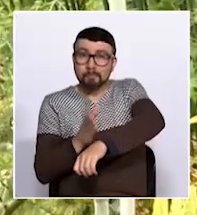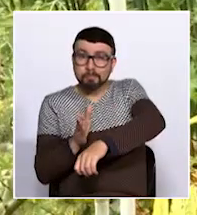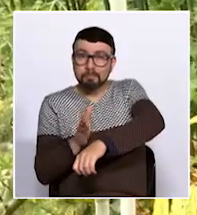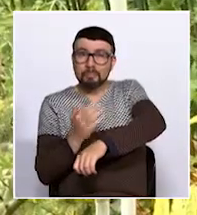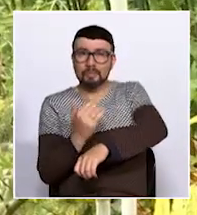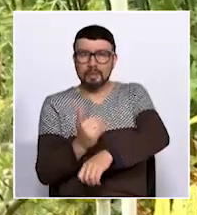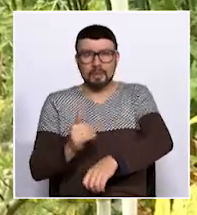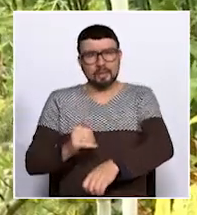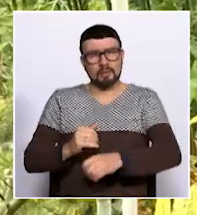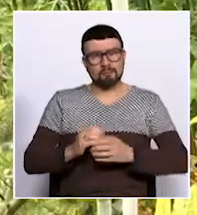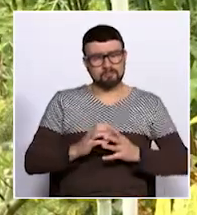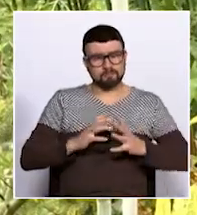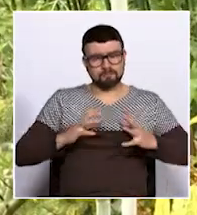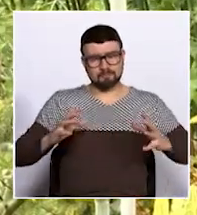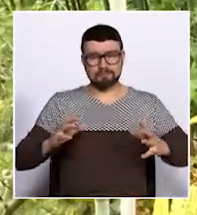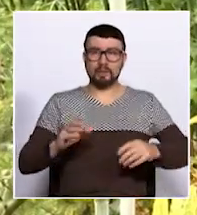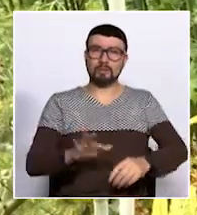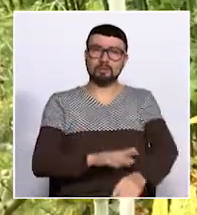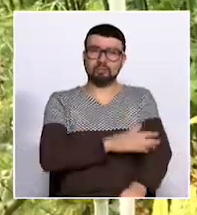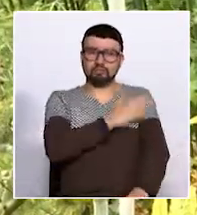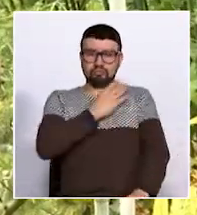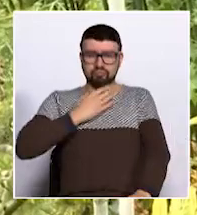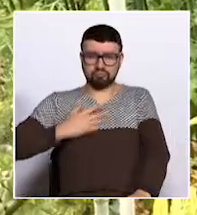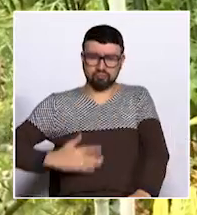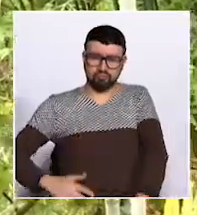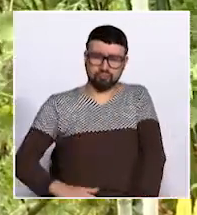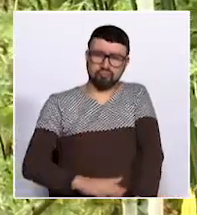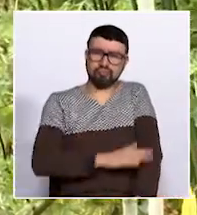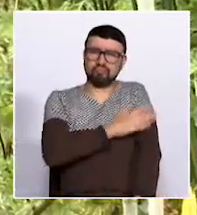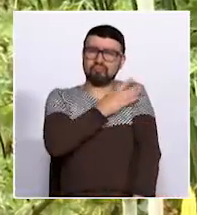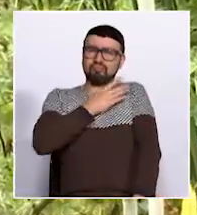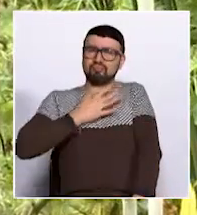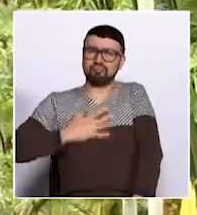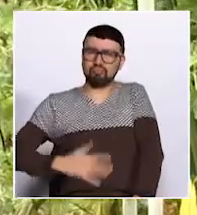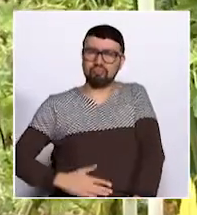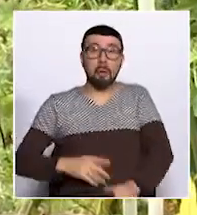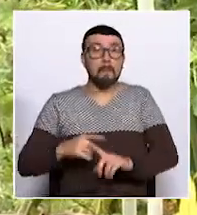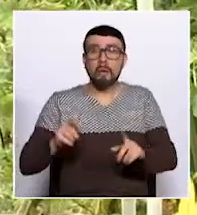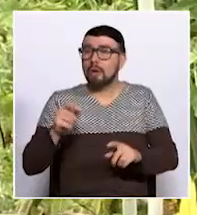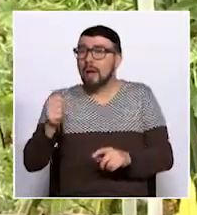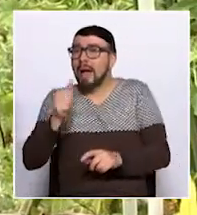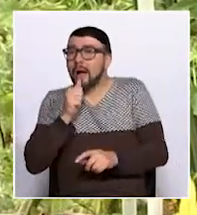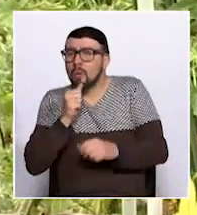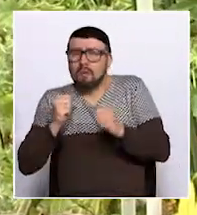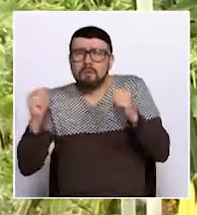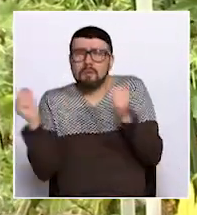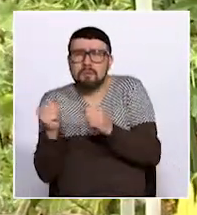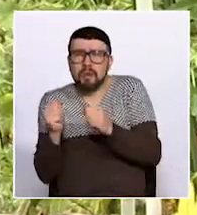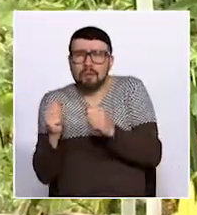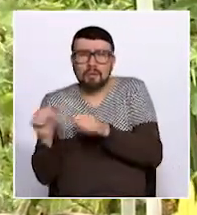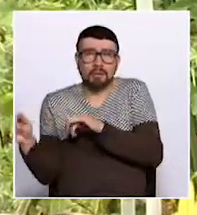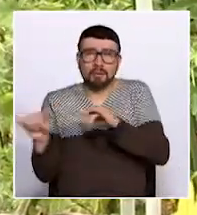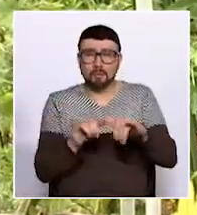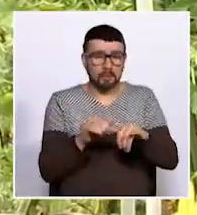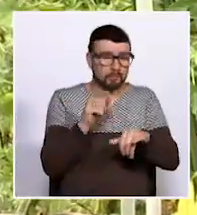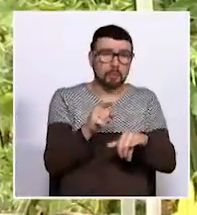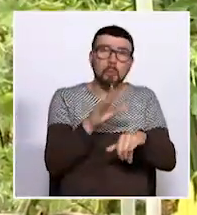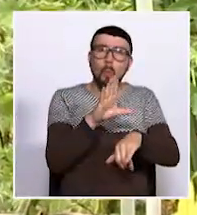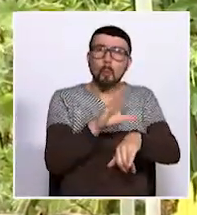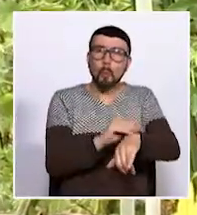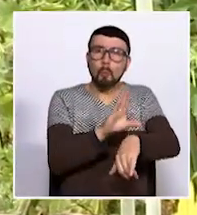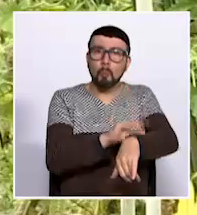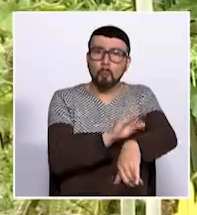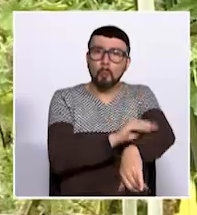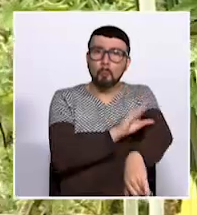de sangre, pero con el agua fría es como si oprimiéramos, entonces comenzamos a hacer un bombeo. Claro, es